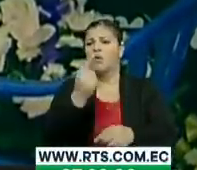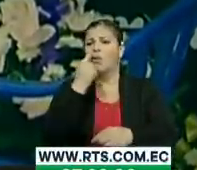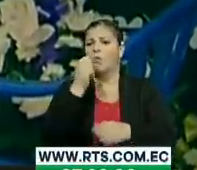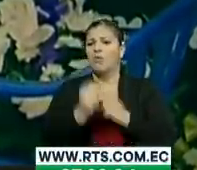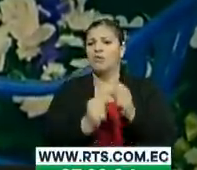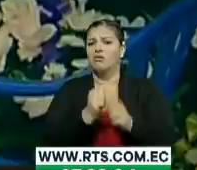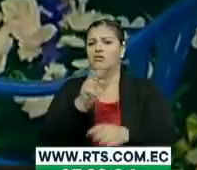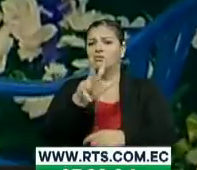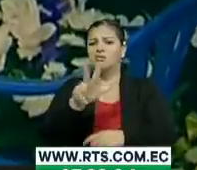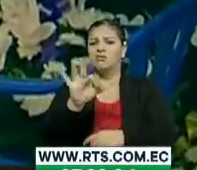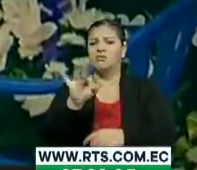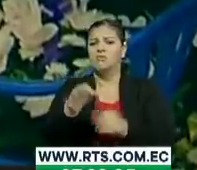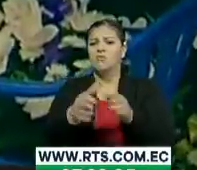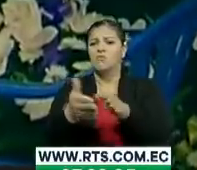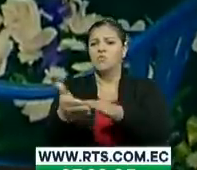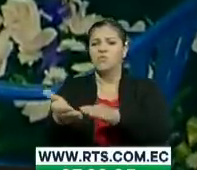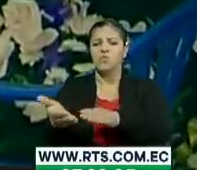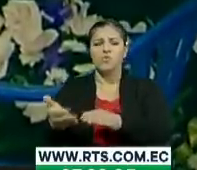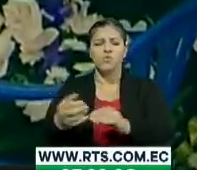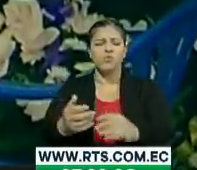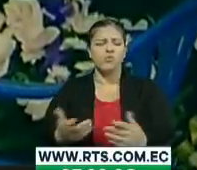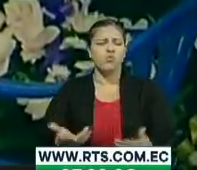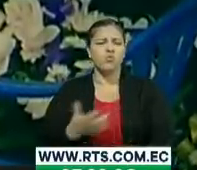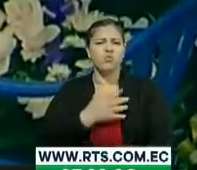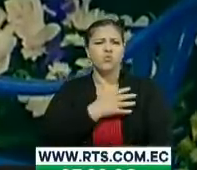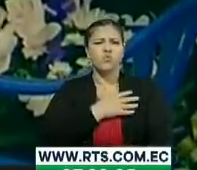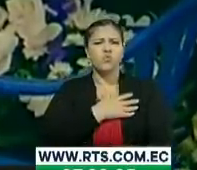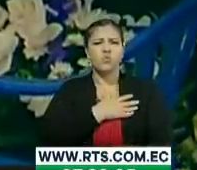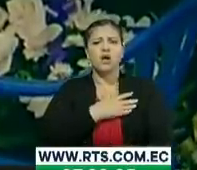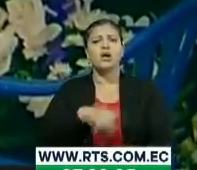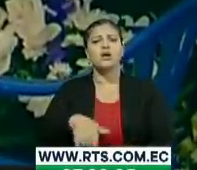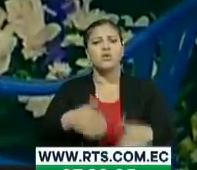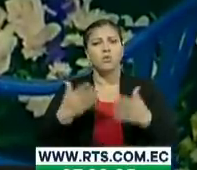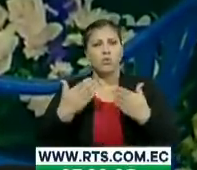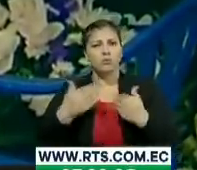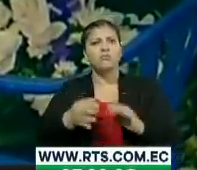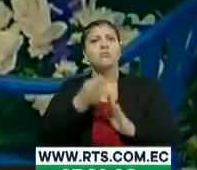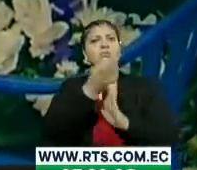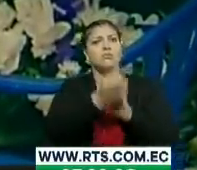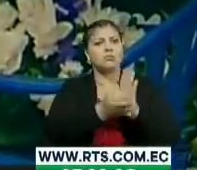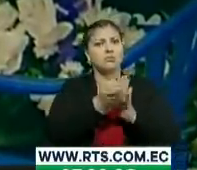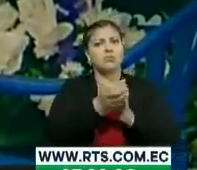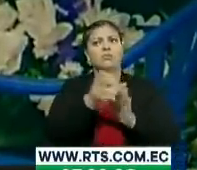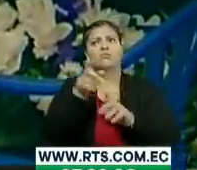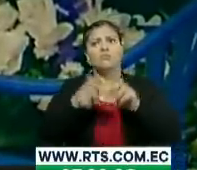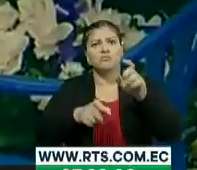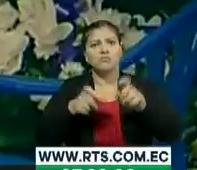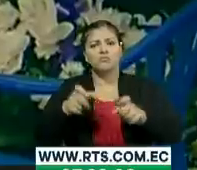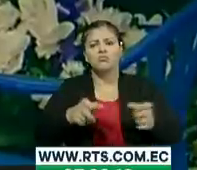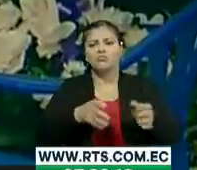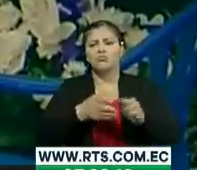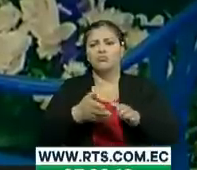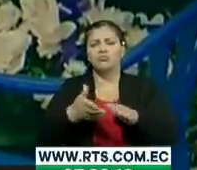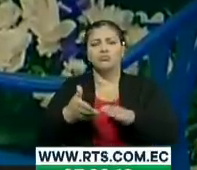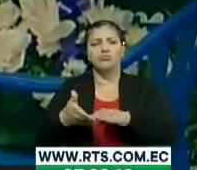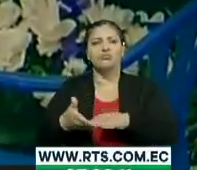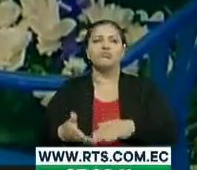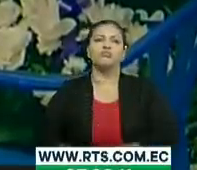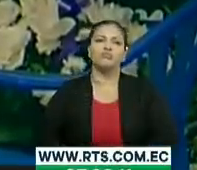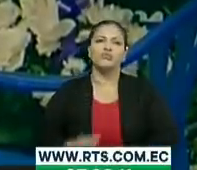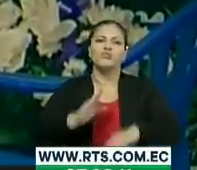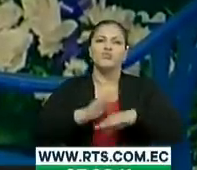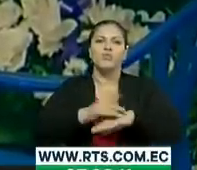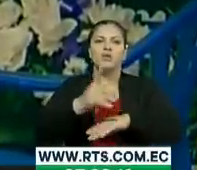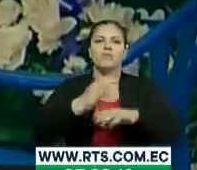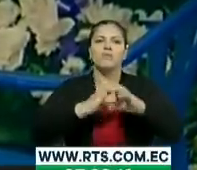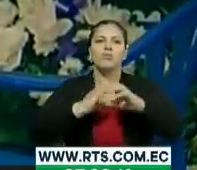lunes, tanto en la ciudad de Guayaquil así como en Durán, para poder llevar a ustedes esas historias de aquellos hinchas, de aquellos amantes del